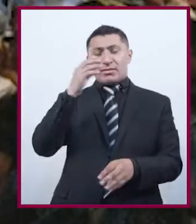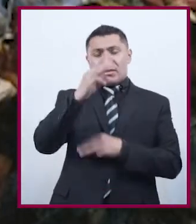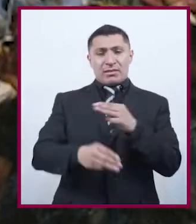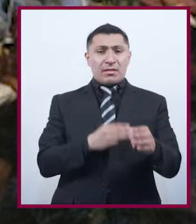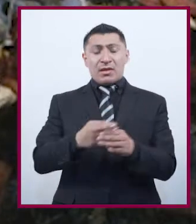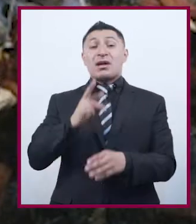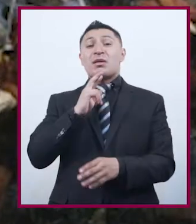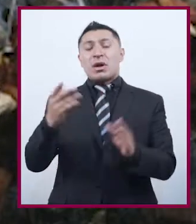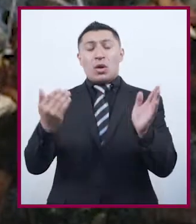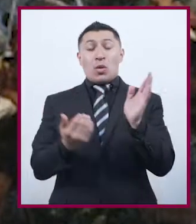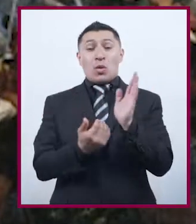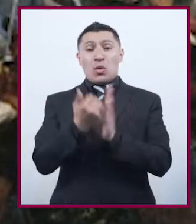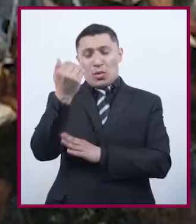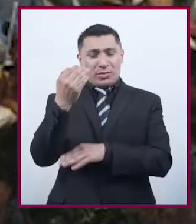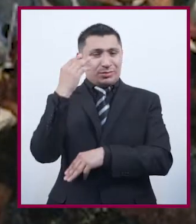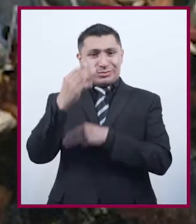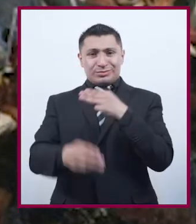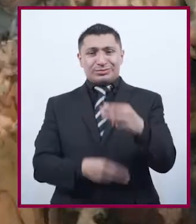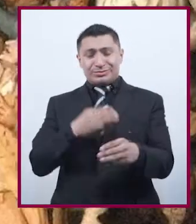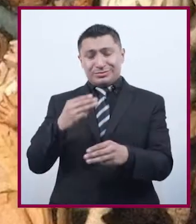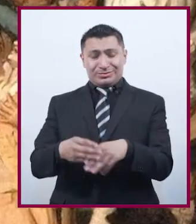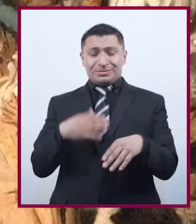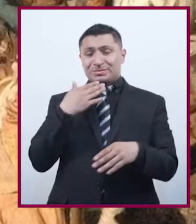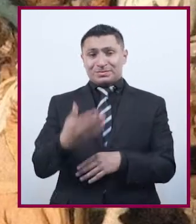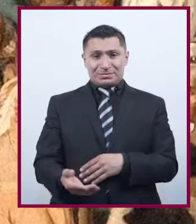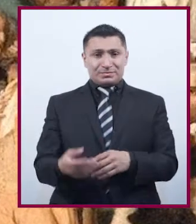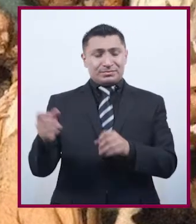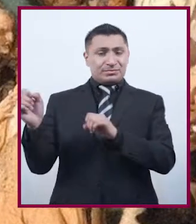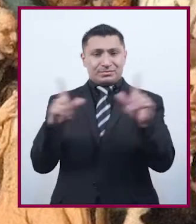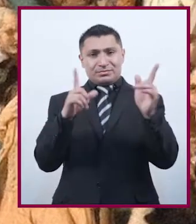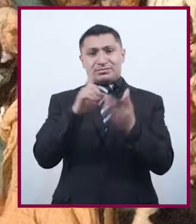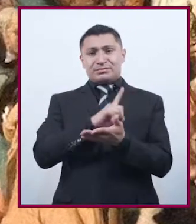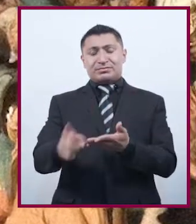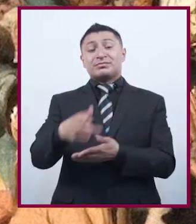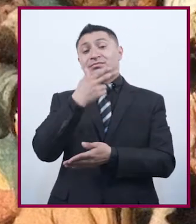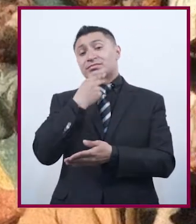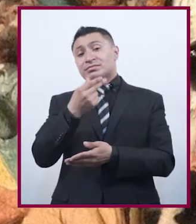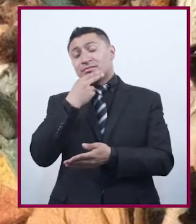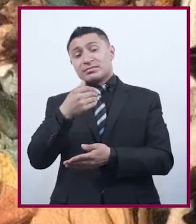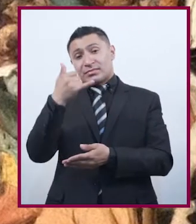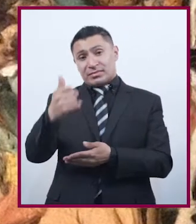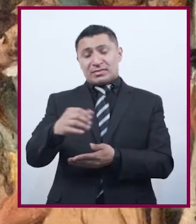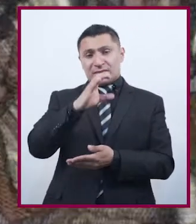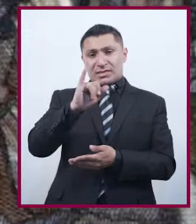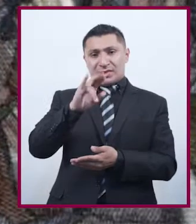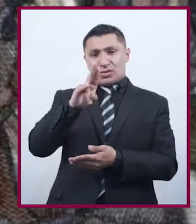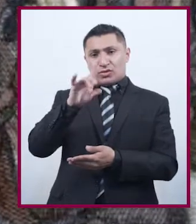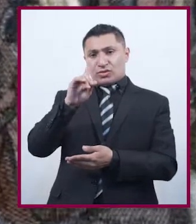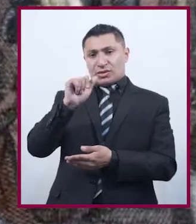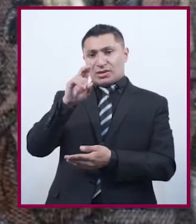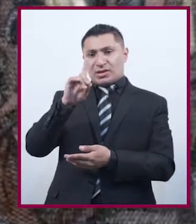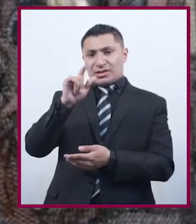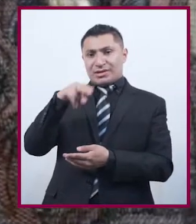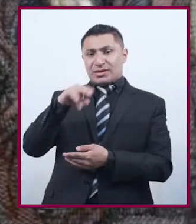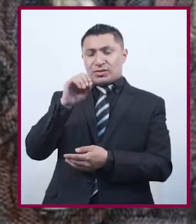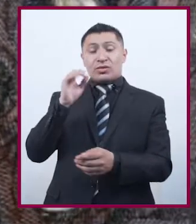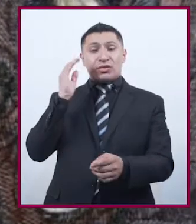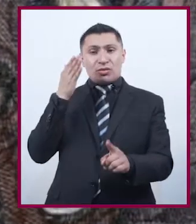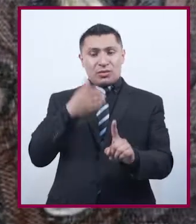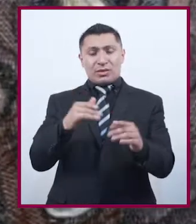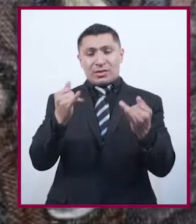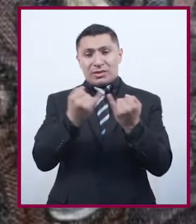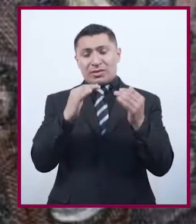mejor crecían para todos lados. Con la Declaración de los Derechos del Hombre y del Ciudadano se buscaba la igualdad,